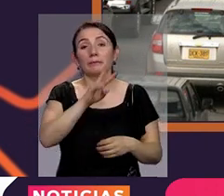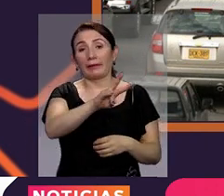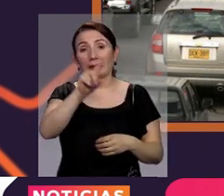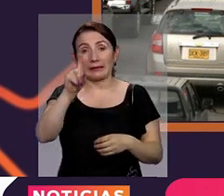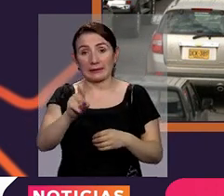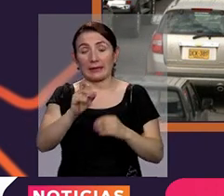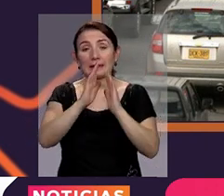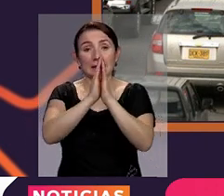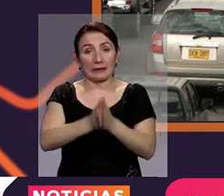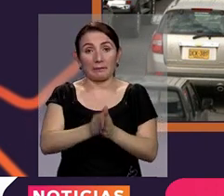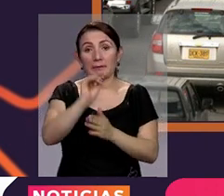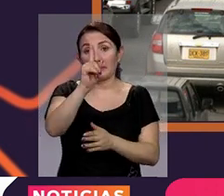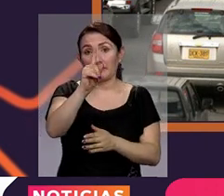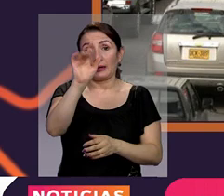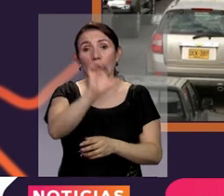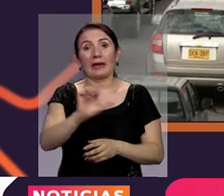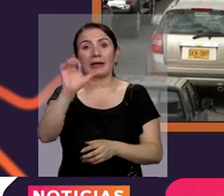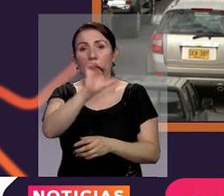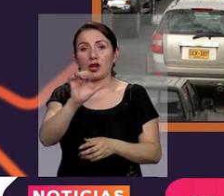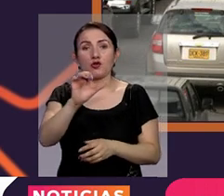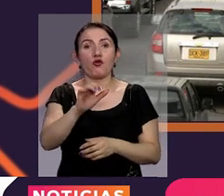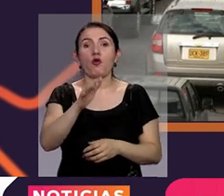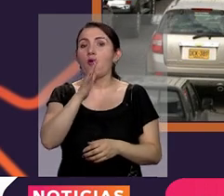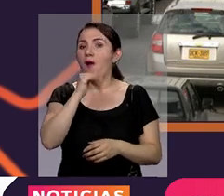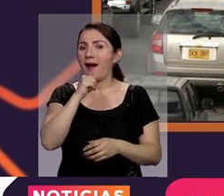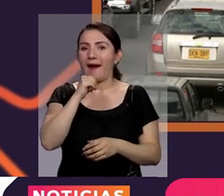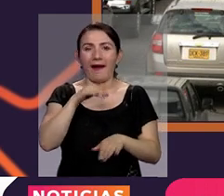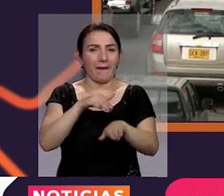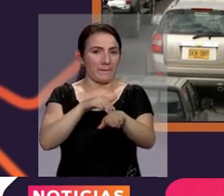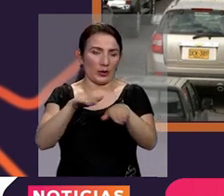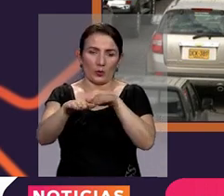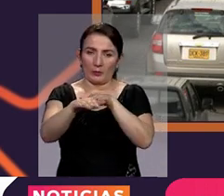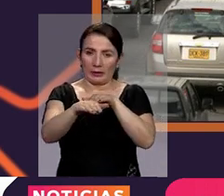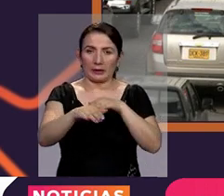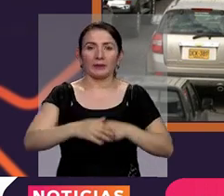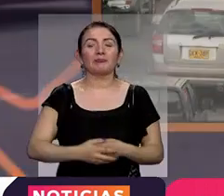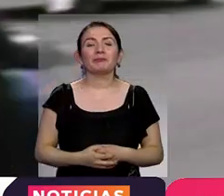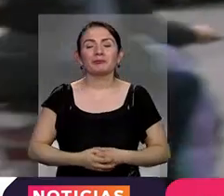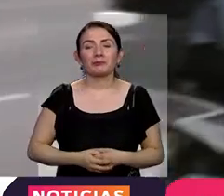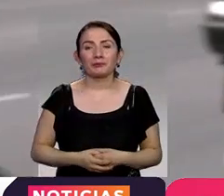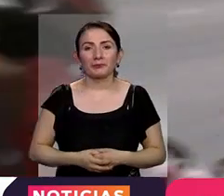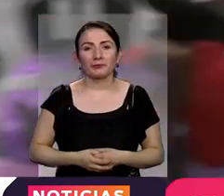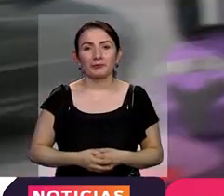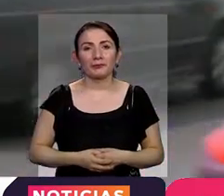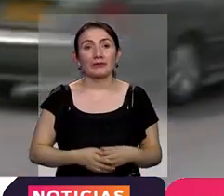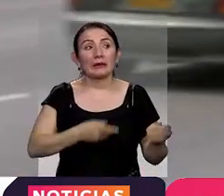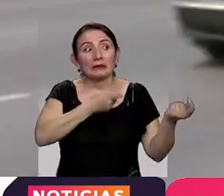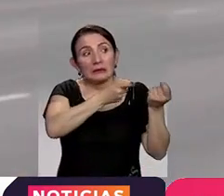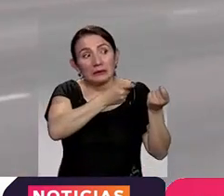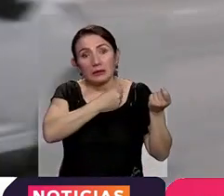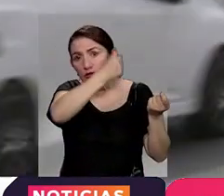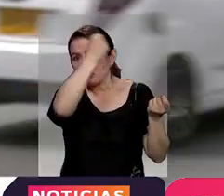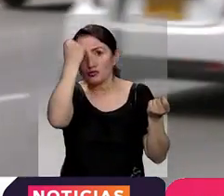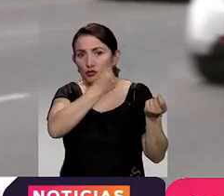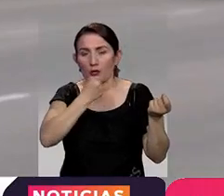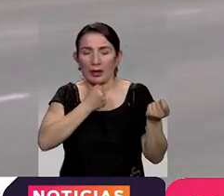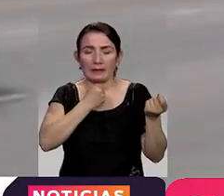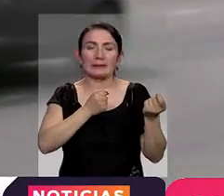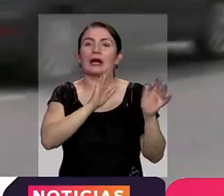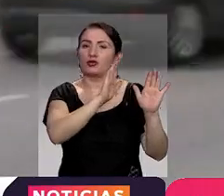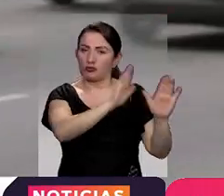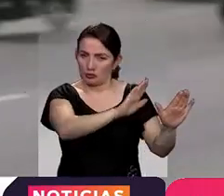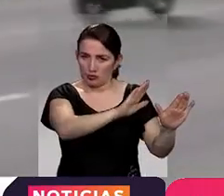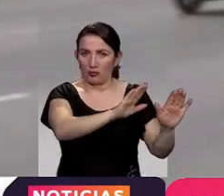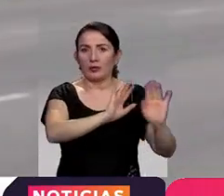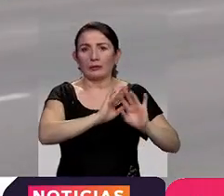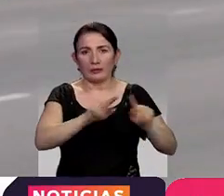de diciembre y el 1 de enero no habrá restricciones de pico y placa en el municipio aledaño de Soacha, para mejorar la movilidad y